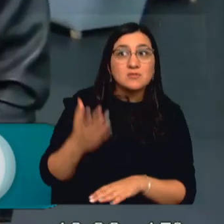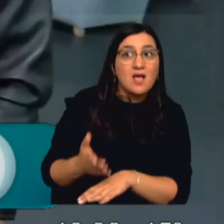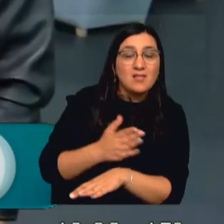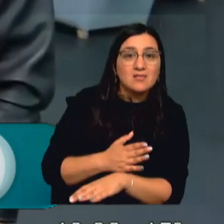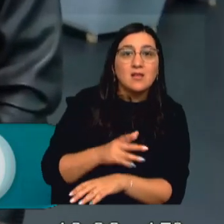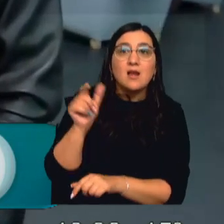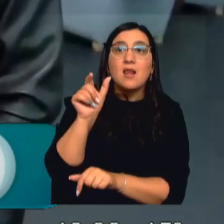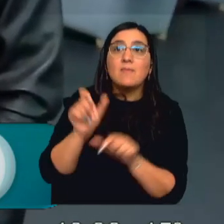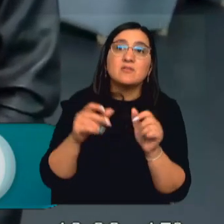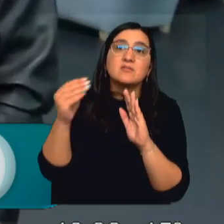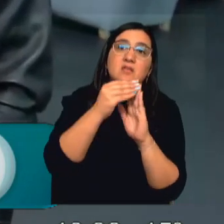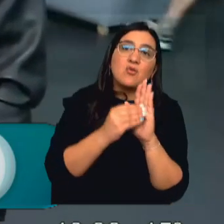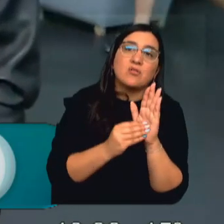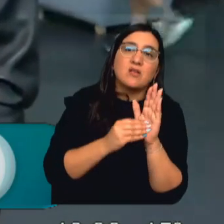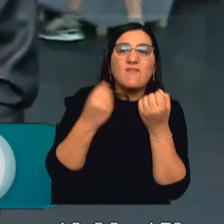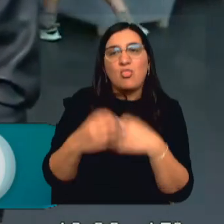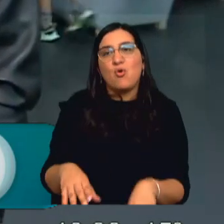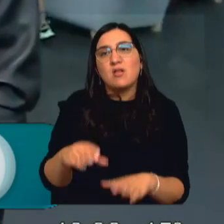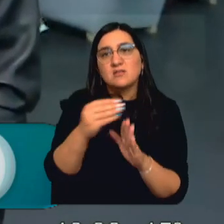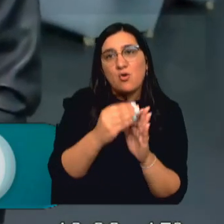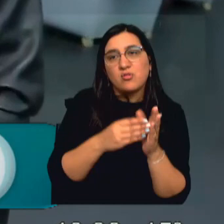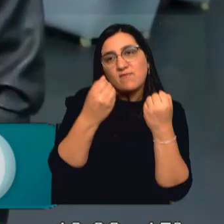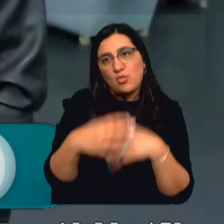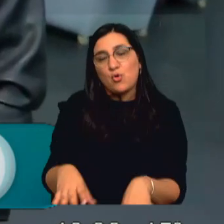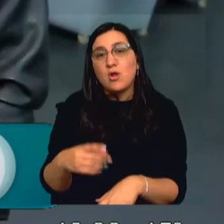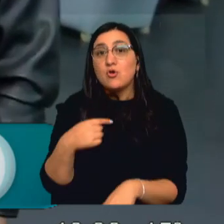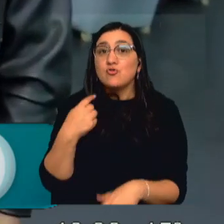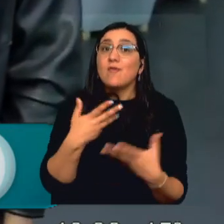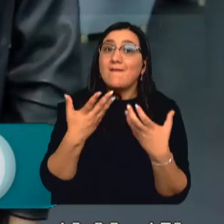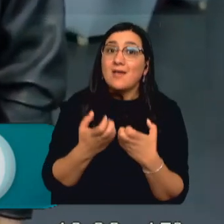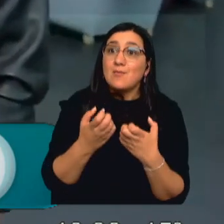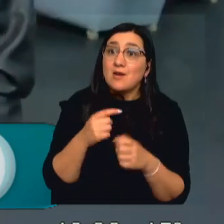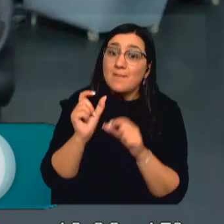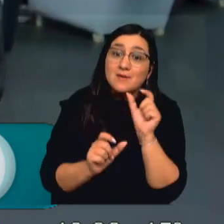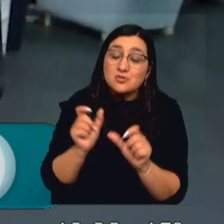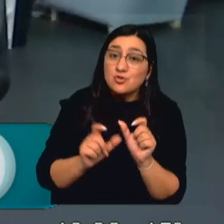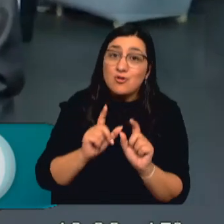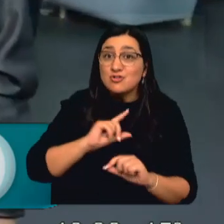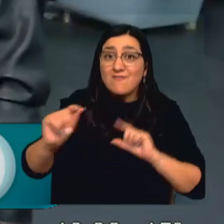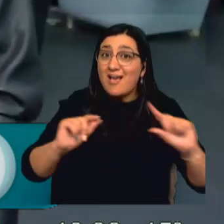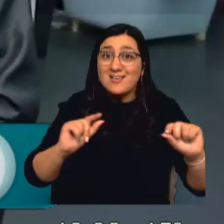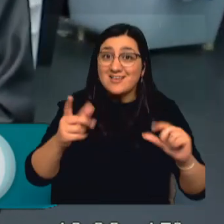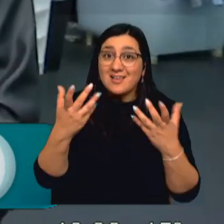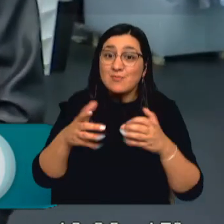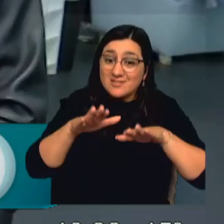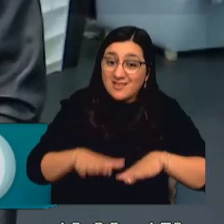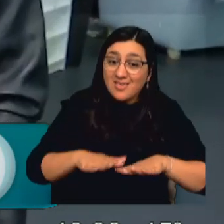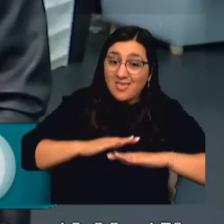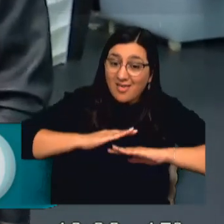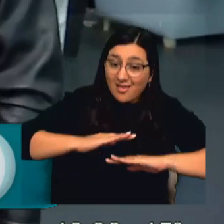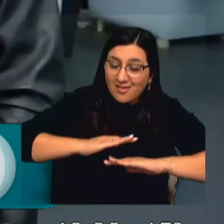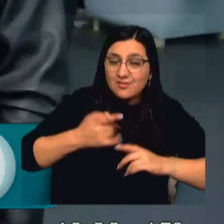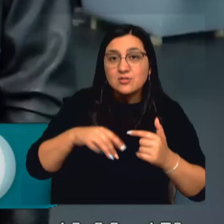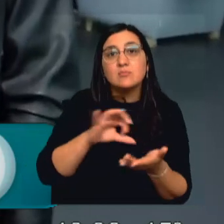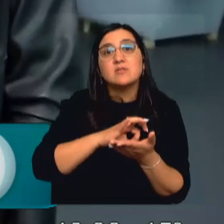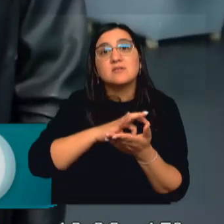gente se anota y se va. Nosotros quisimos ver de qué manera hacer para que la gente no se fuese. Y bueno, que logramos ese servicio,